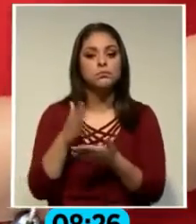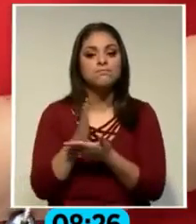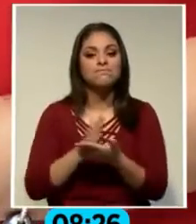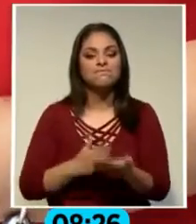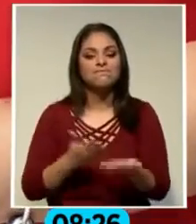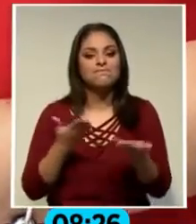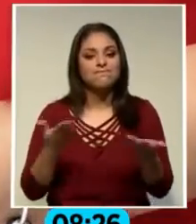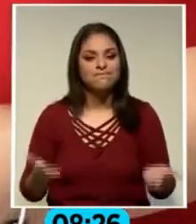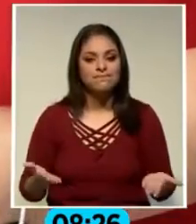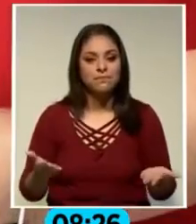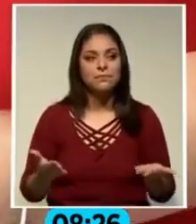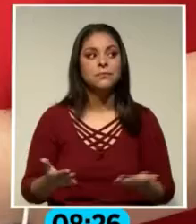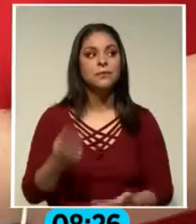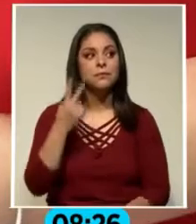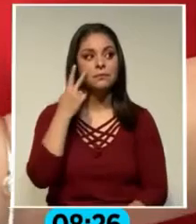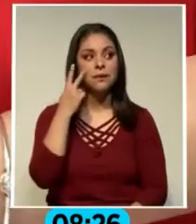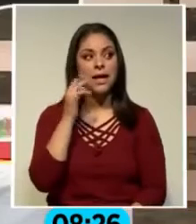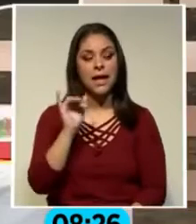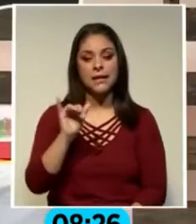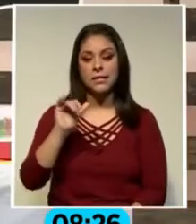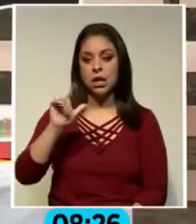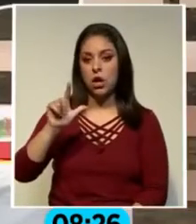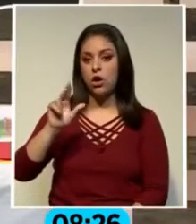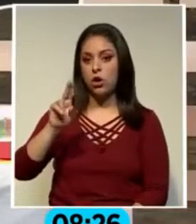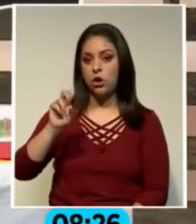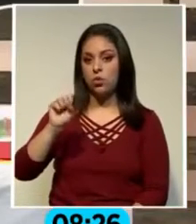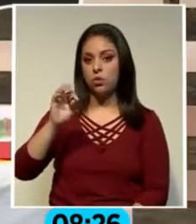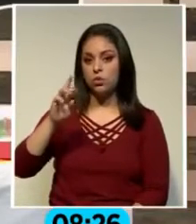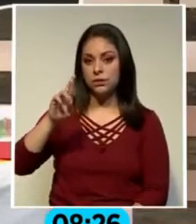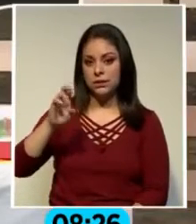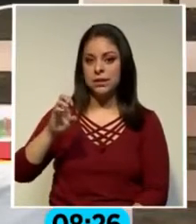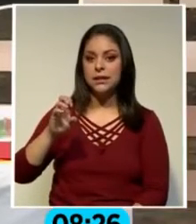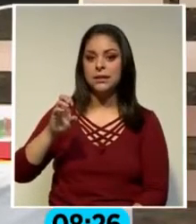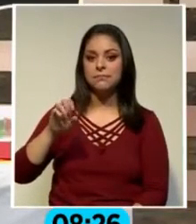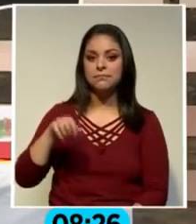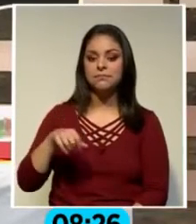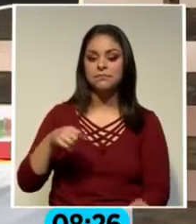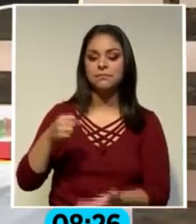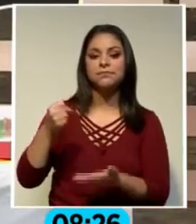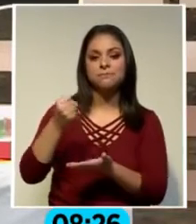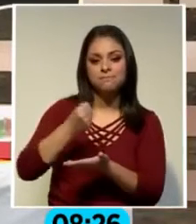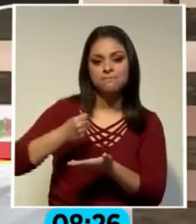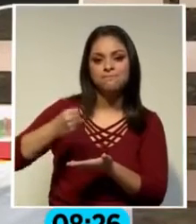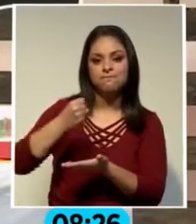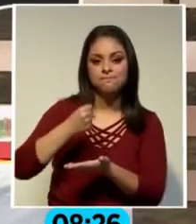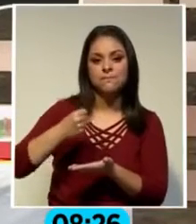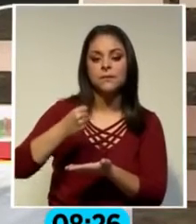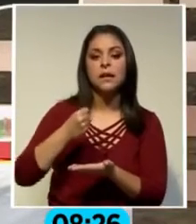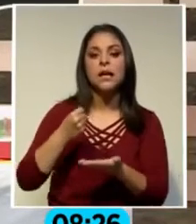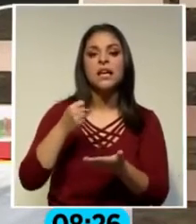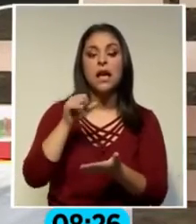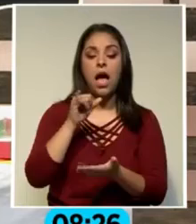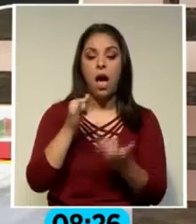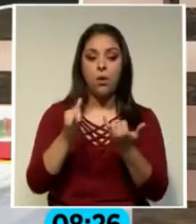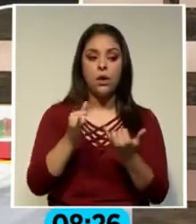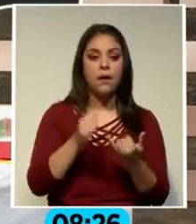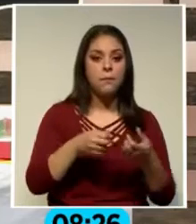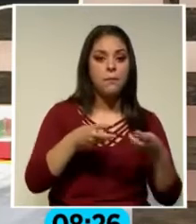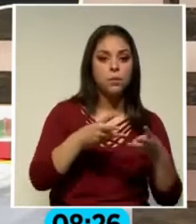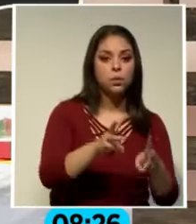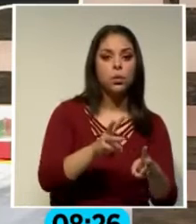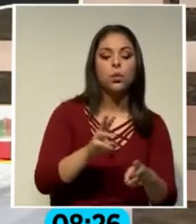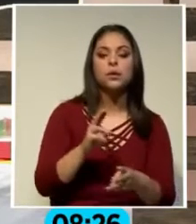miren. Ese contenido se llama puntillar. Muchas veces no lo hacemos con